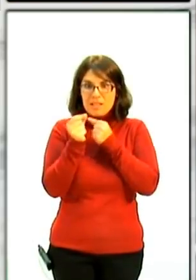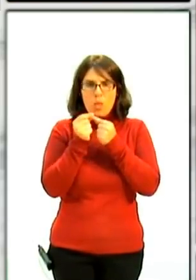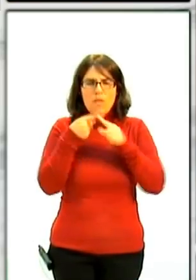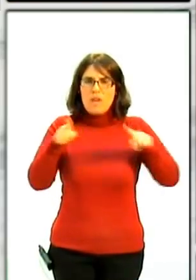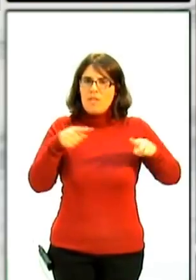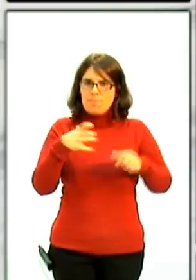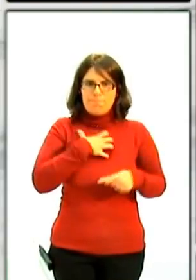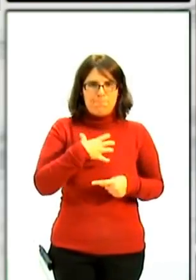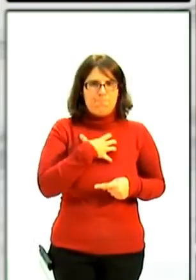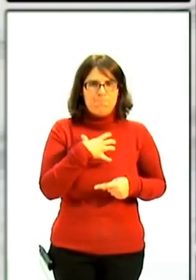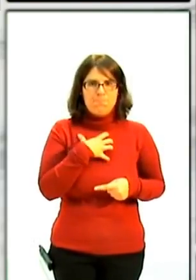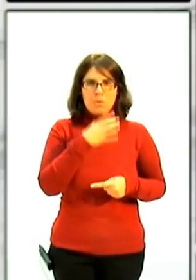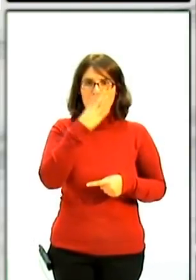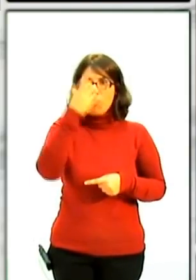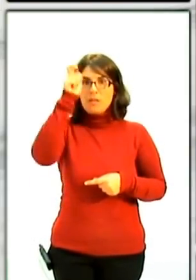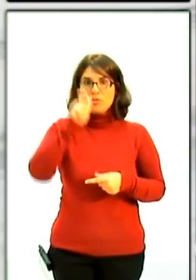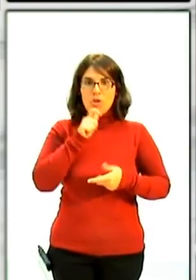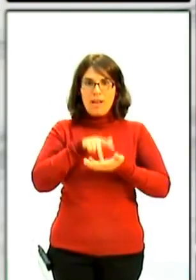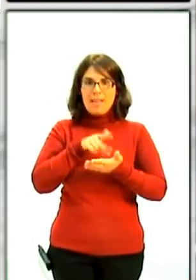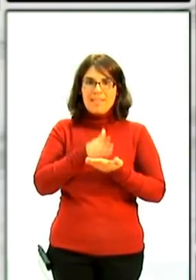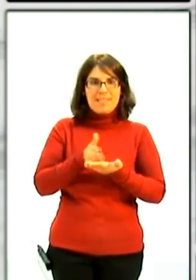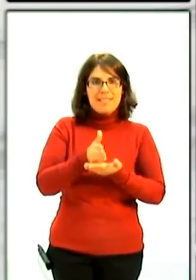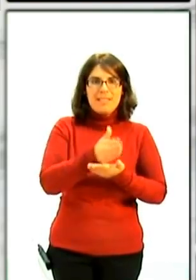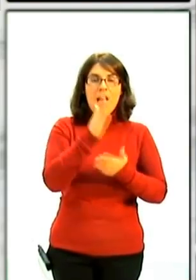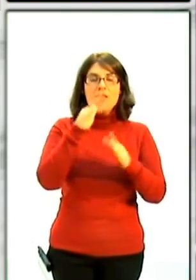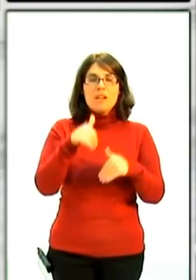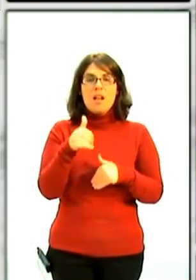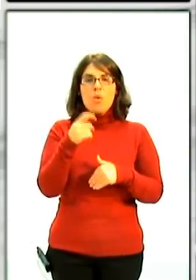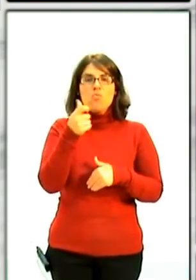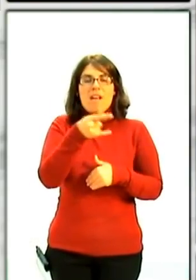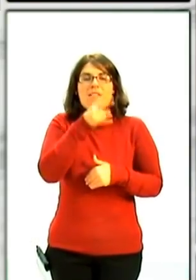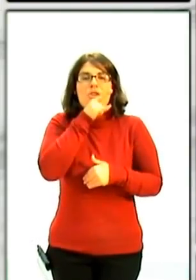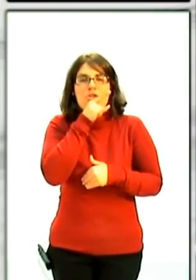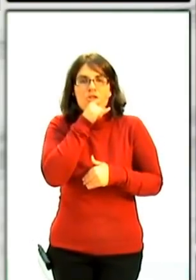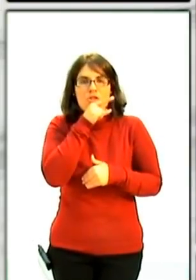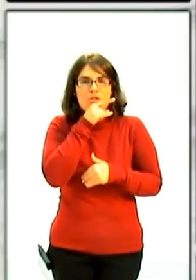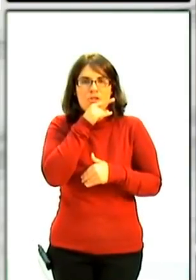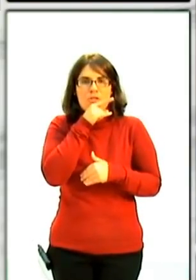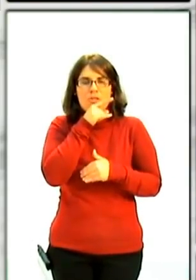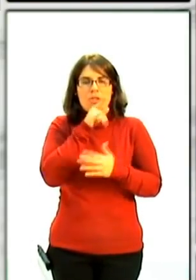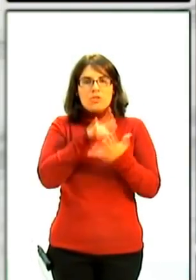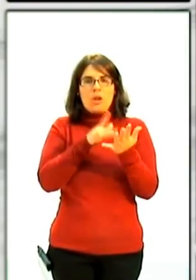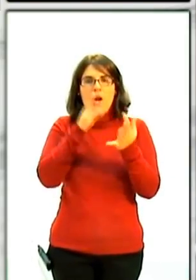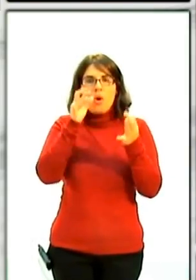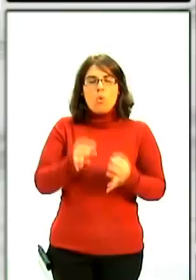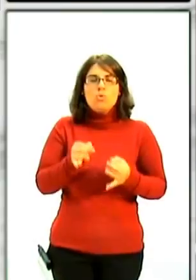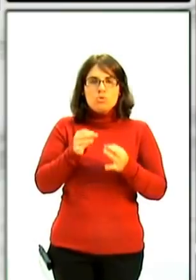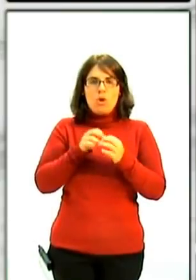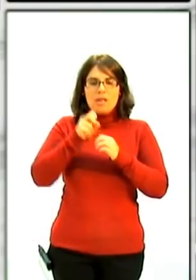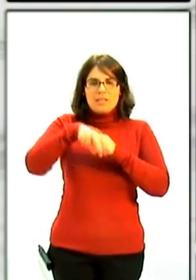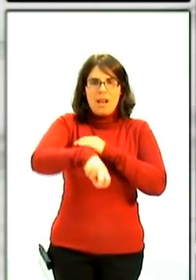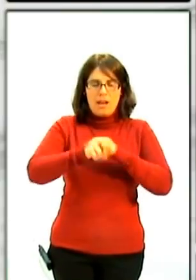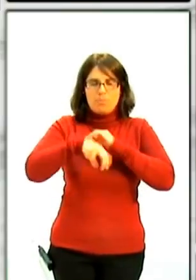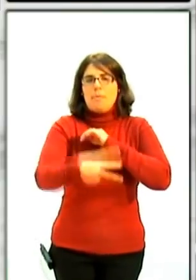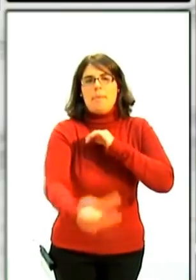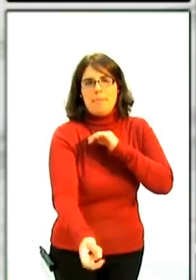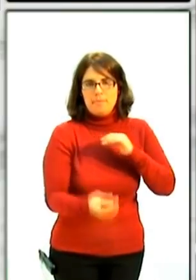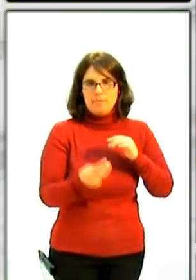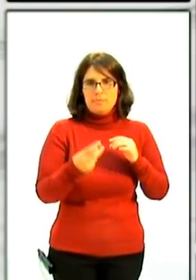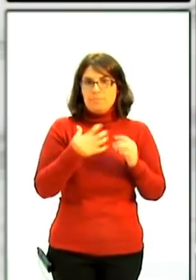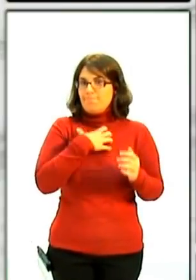tú no puedes hacer guiar a una persona y, bueno, pues por un pequeño error de precisión llevarle al hueco de la escalera. Entonces,